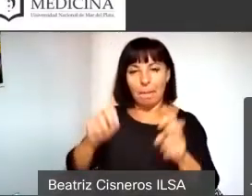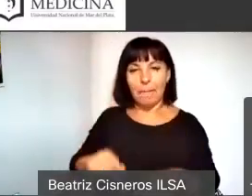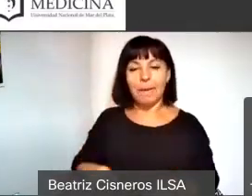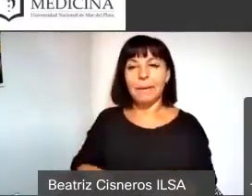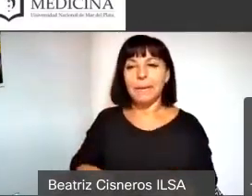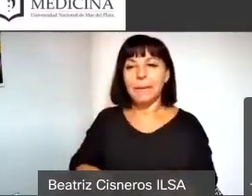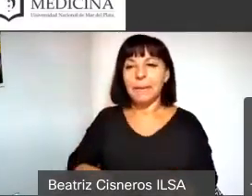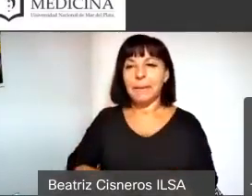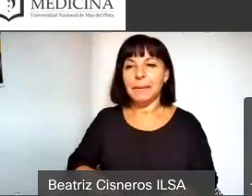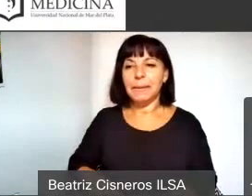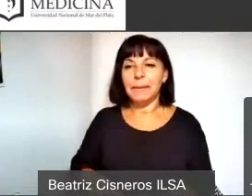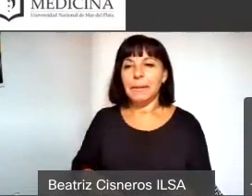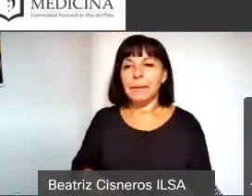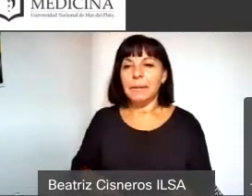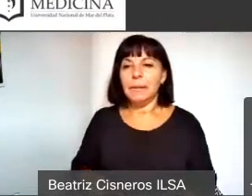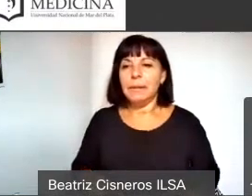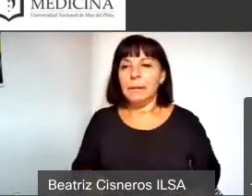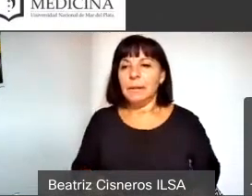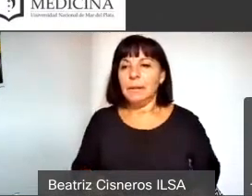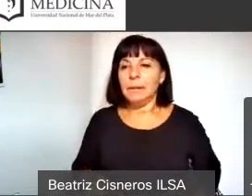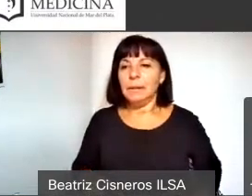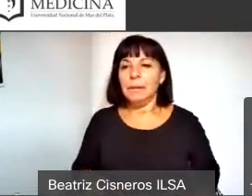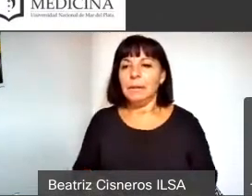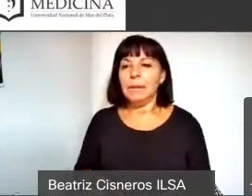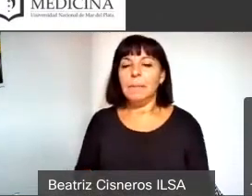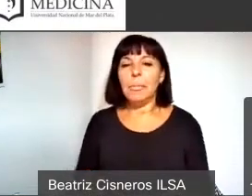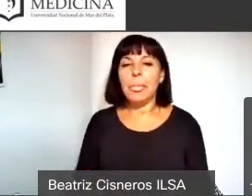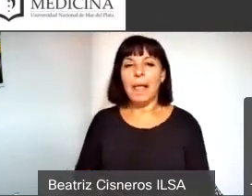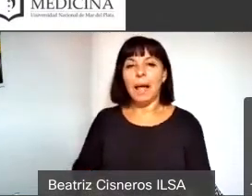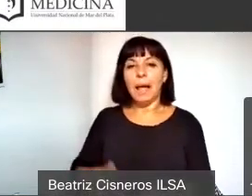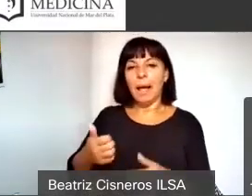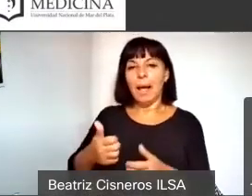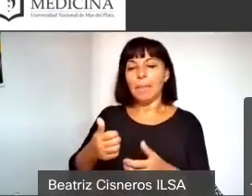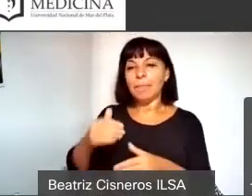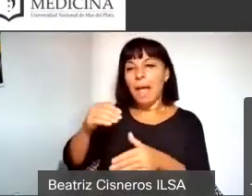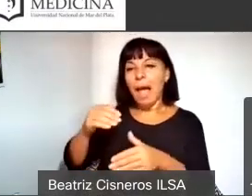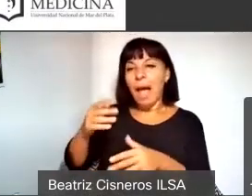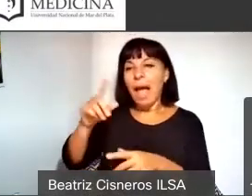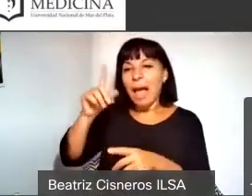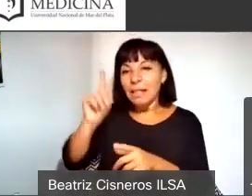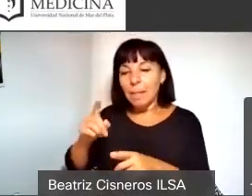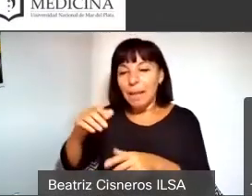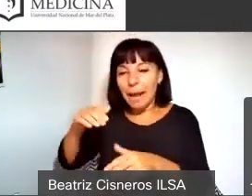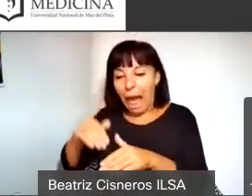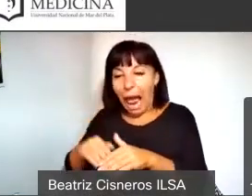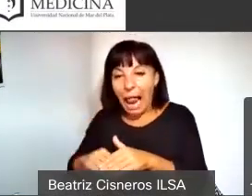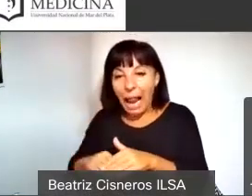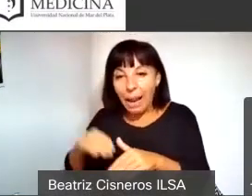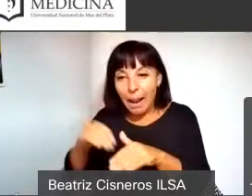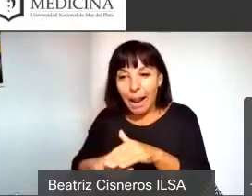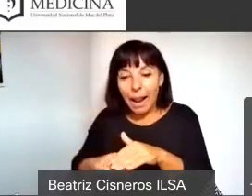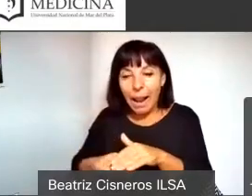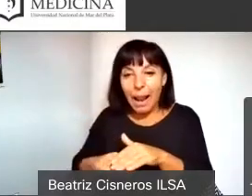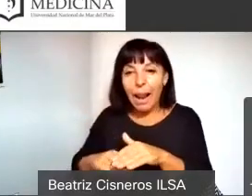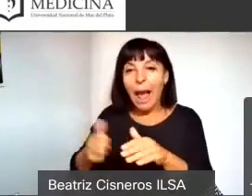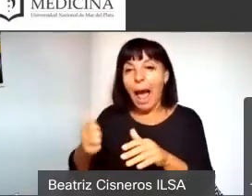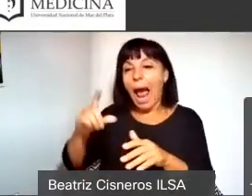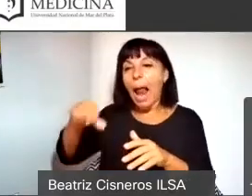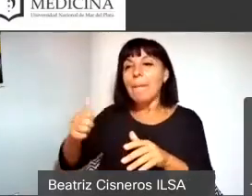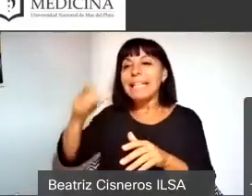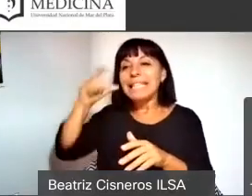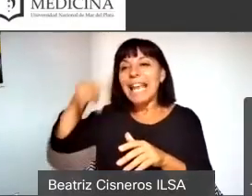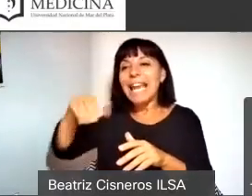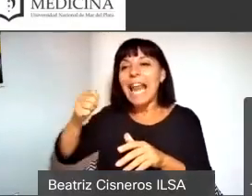¿sí? Así que también desempeña la función de almacenamiento de calcio. En él también se da la descomposición